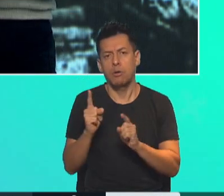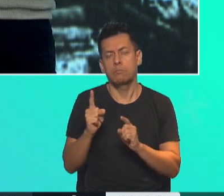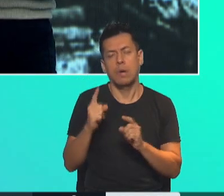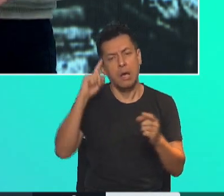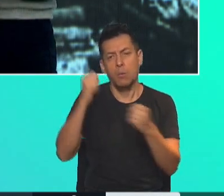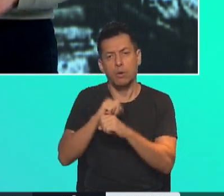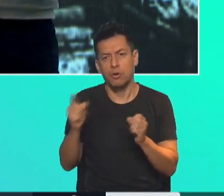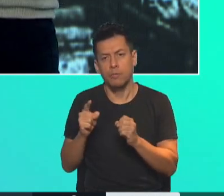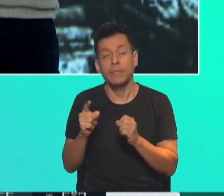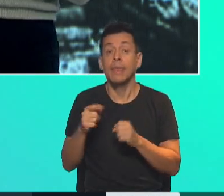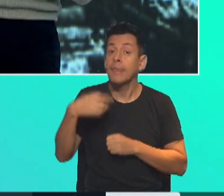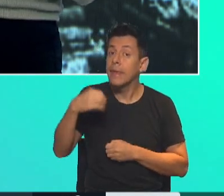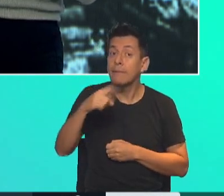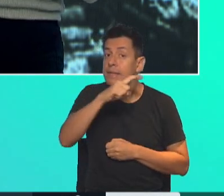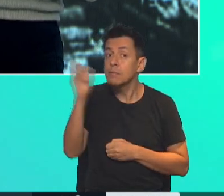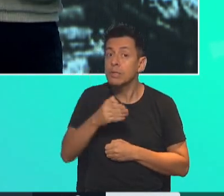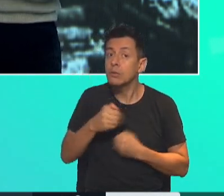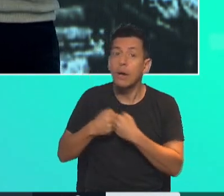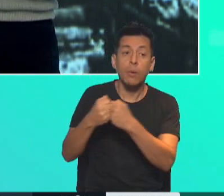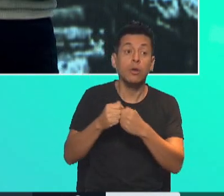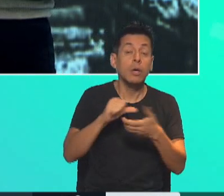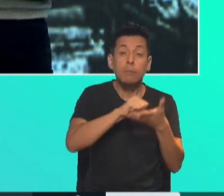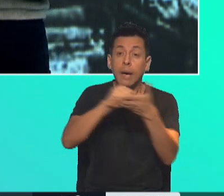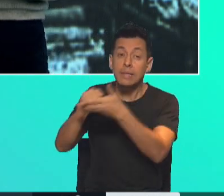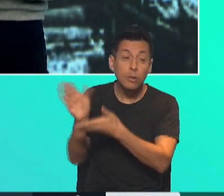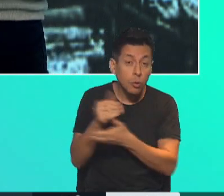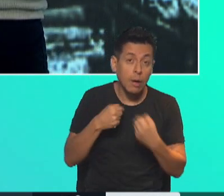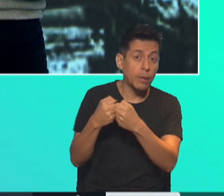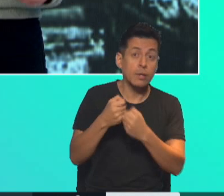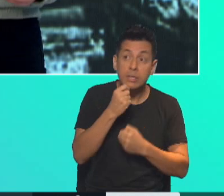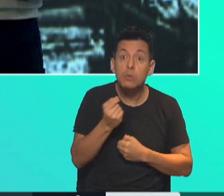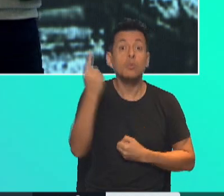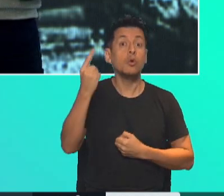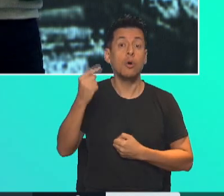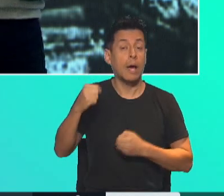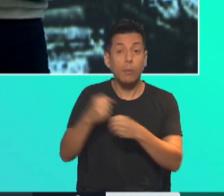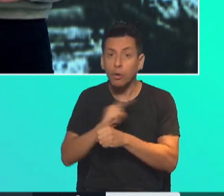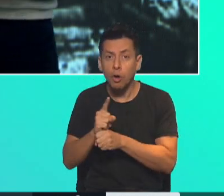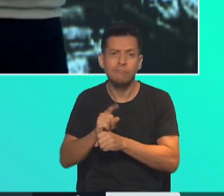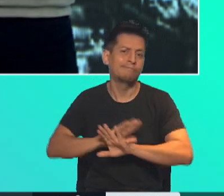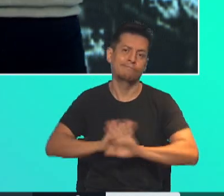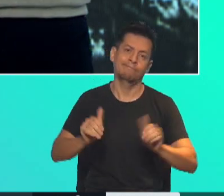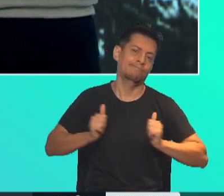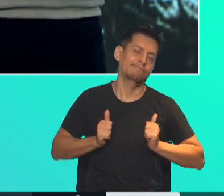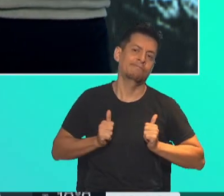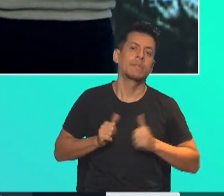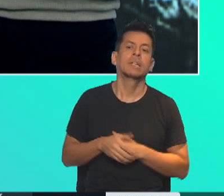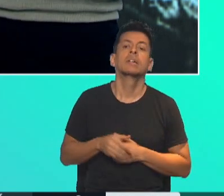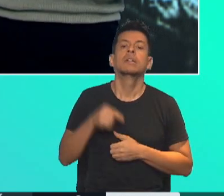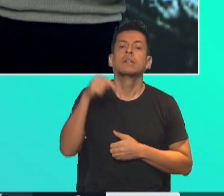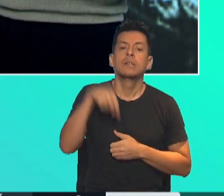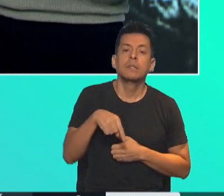tema de la unanimidad como un miembro está en desacuerdo no lo pueden llevar adelante y se reunión la unión europea y josep borrell